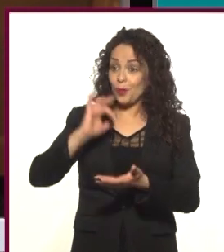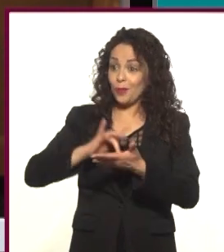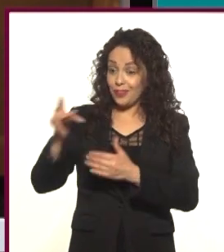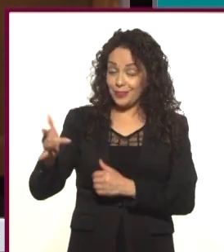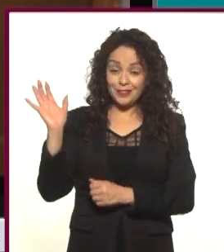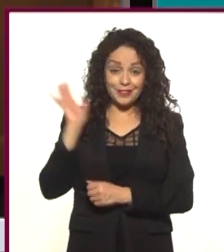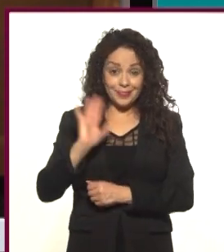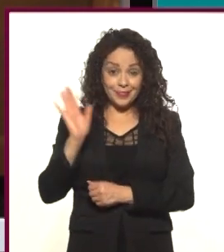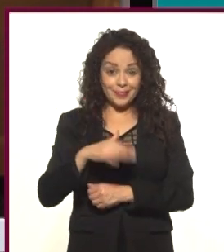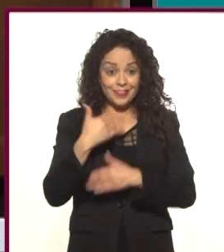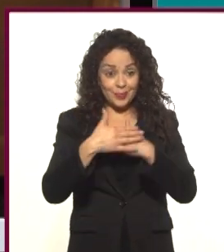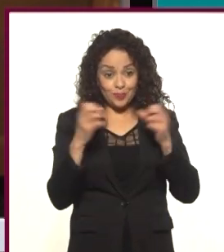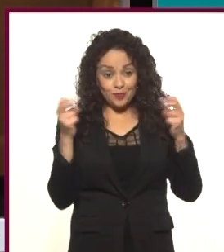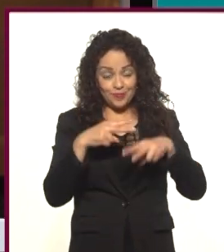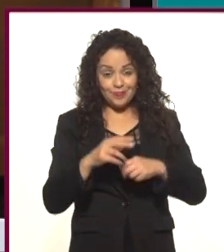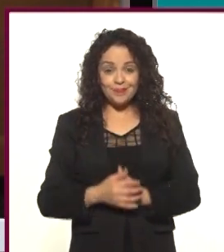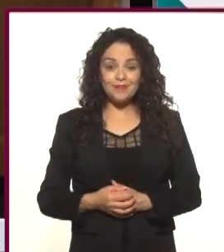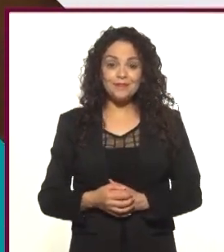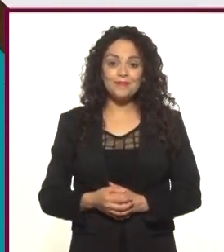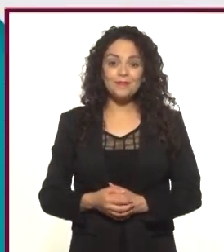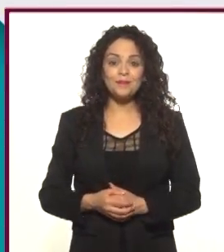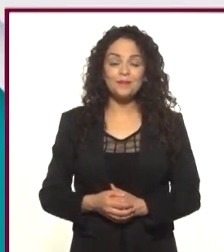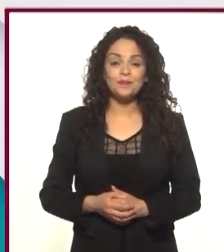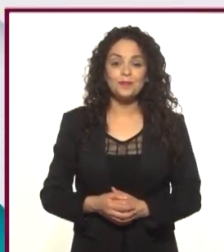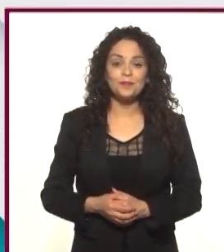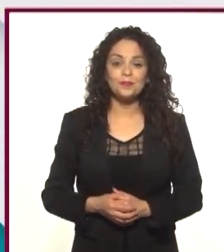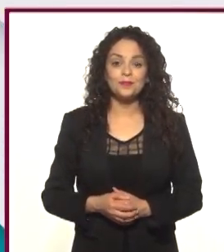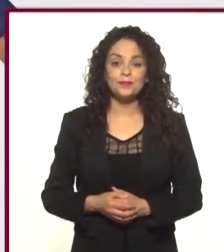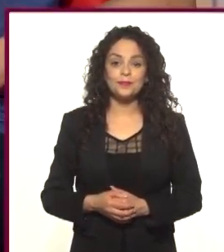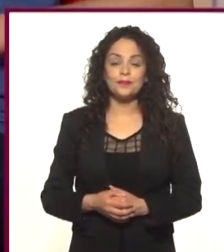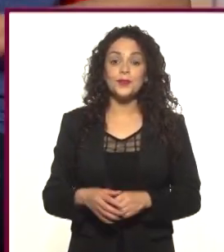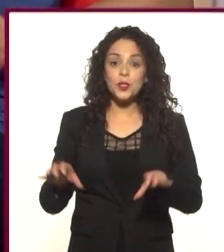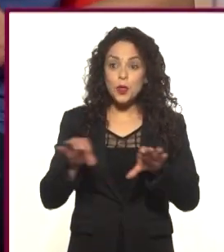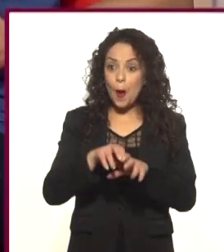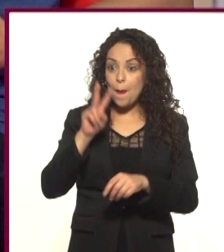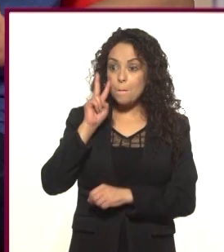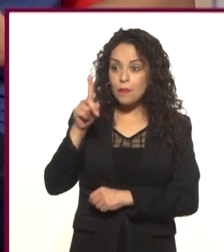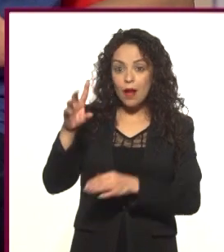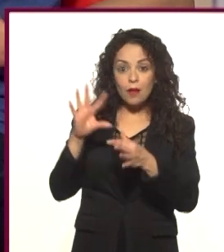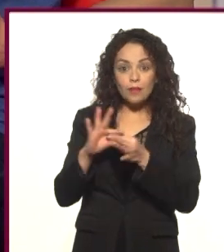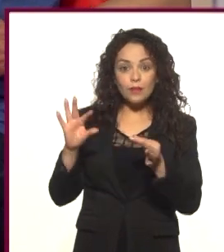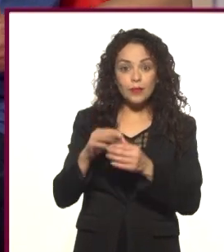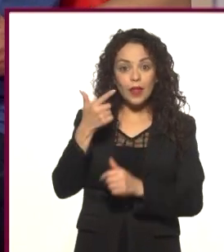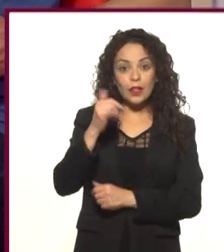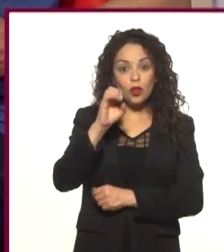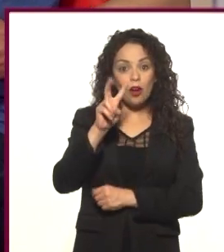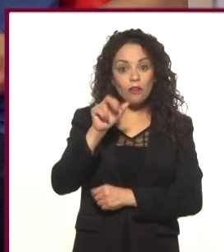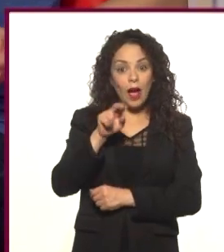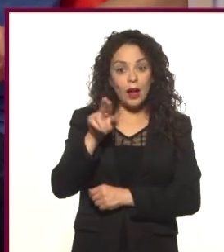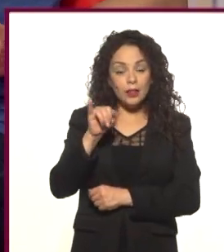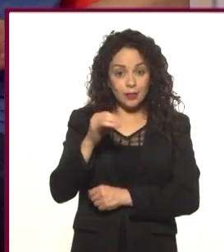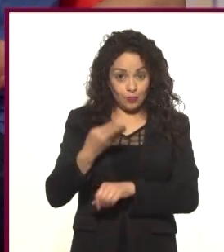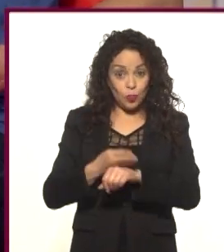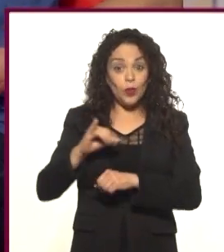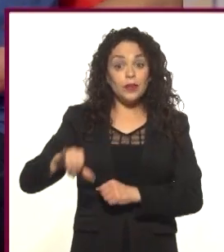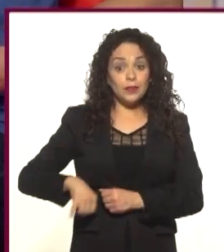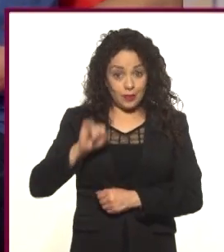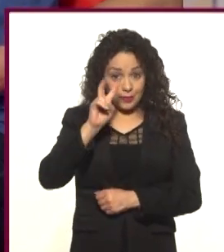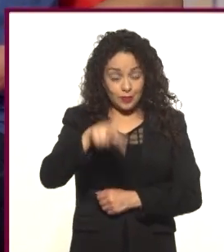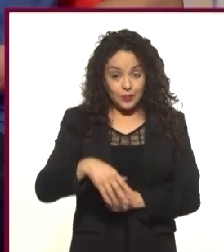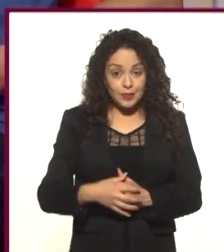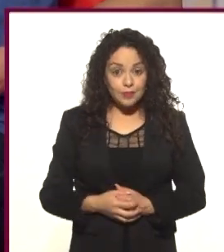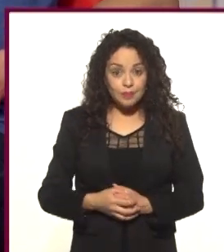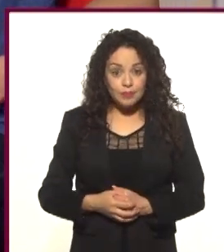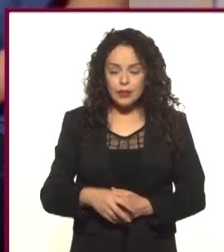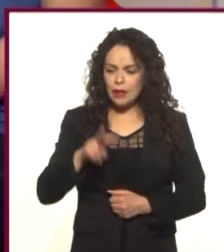Gracias, Giovanni, bye. Nos vemos, cuídate. ¿Qué les pareció lo que nos contó Giovanni? Súper interesante, ¿no lo